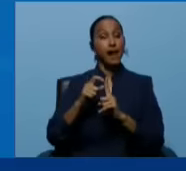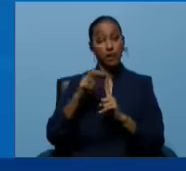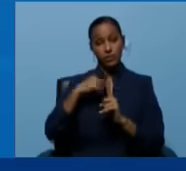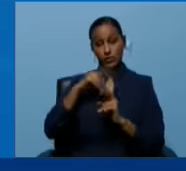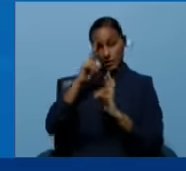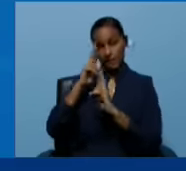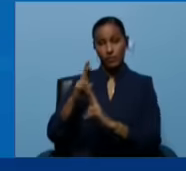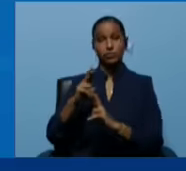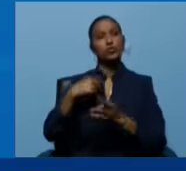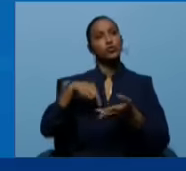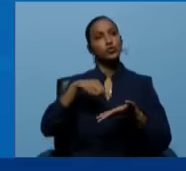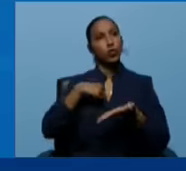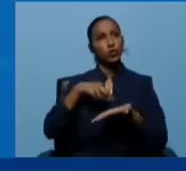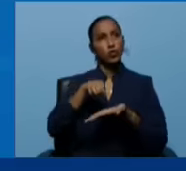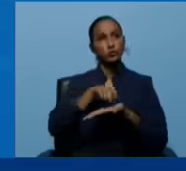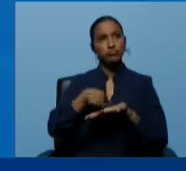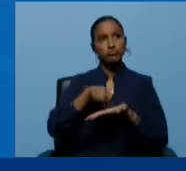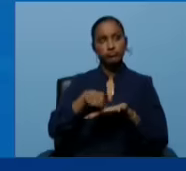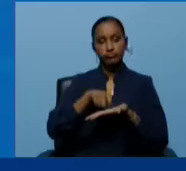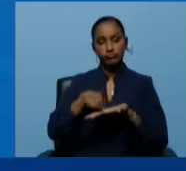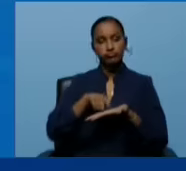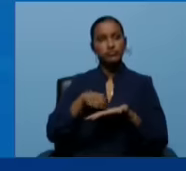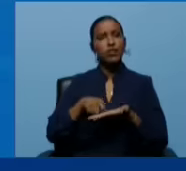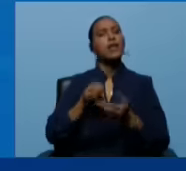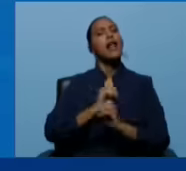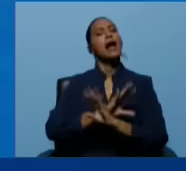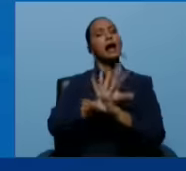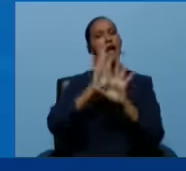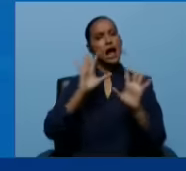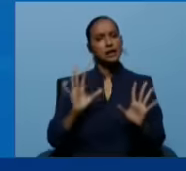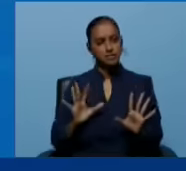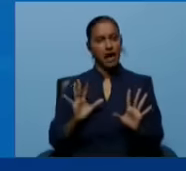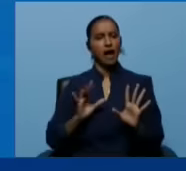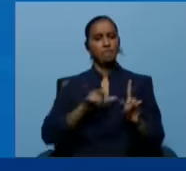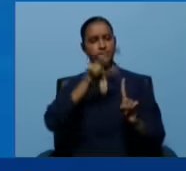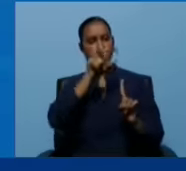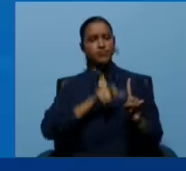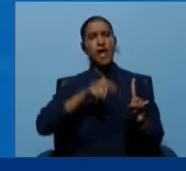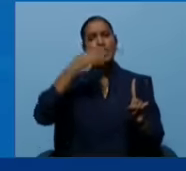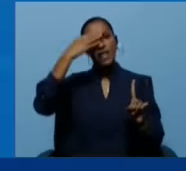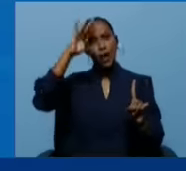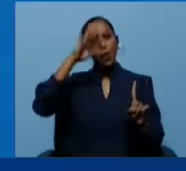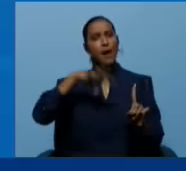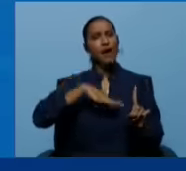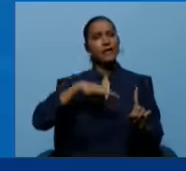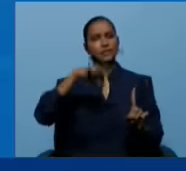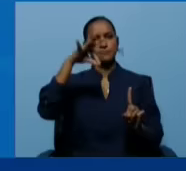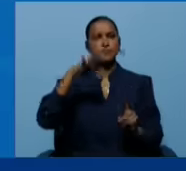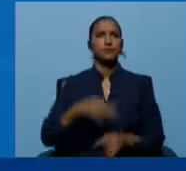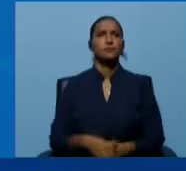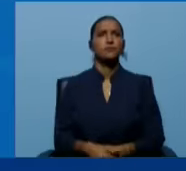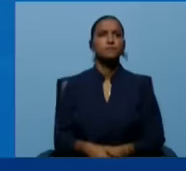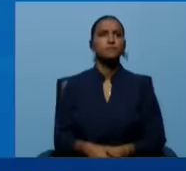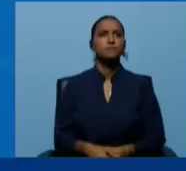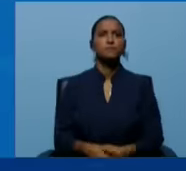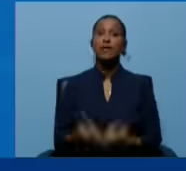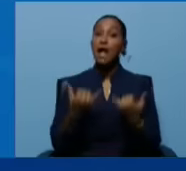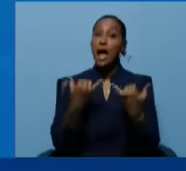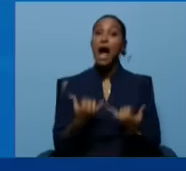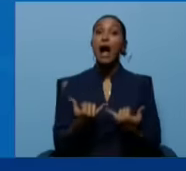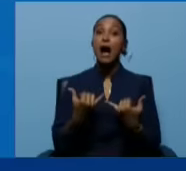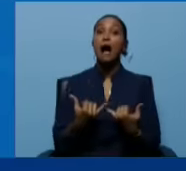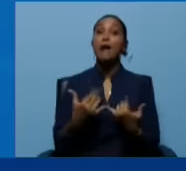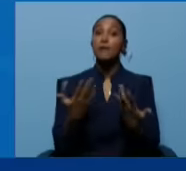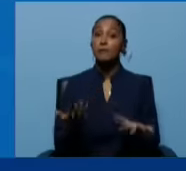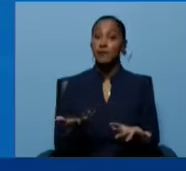Hemos tomado nota de la firmeza y la claridad del espíritu de Cuba. Vamos a darle la palabra en el sur